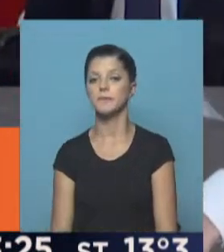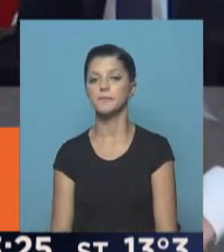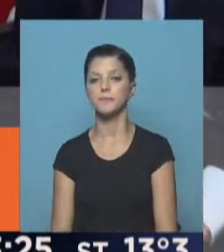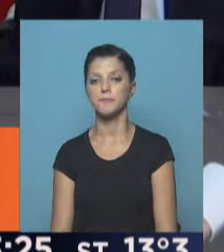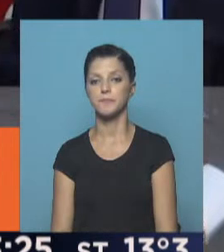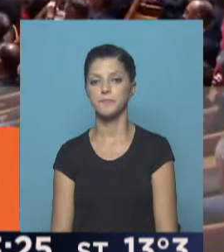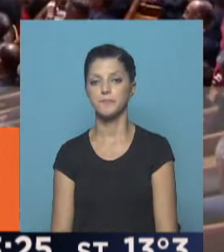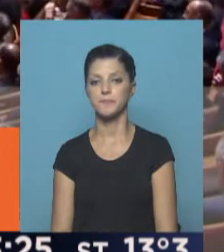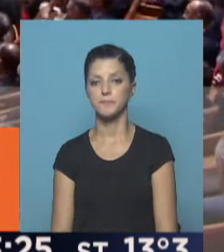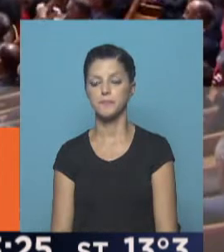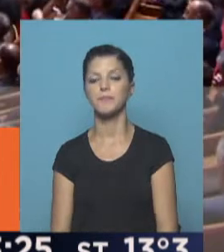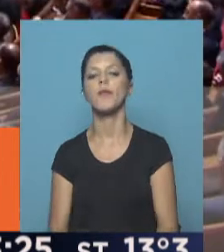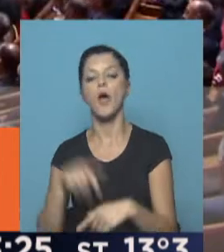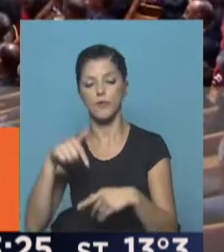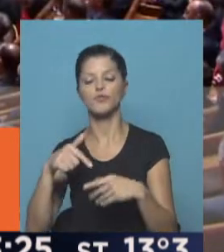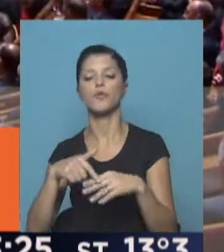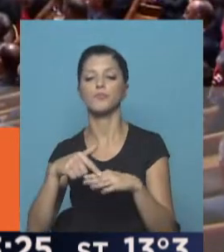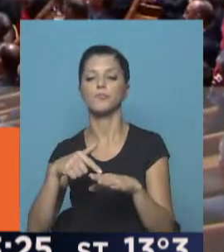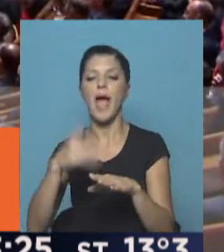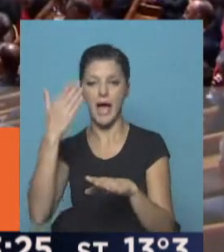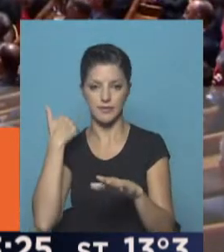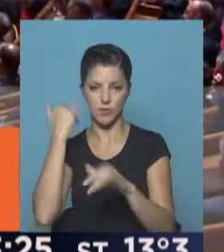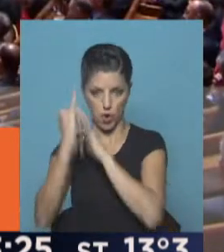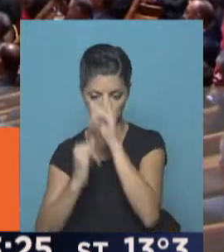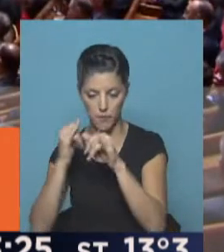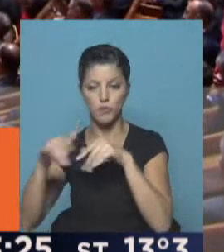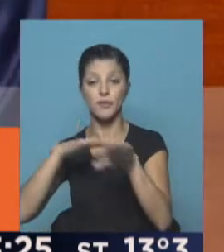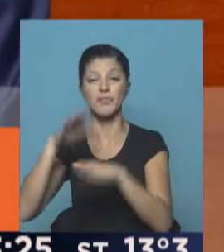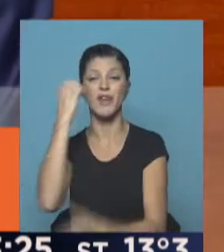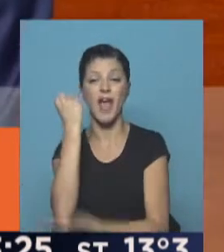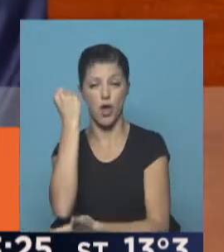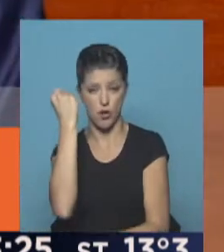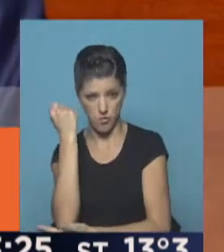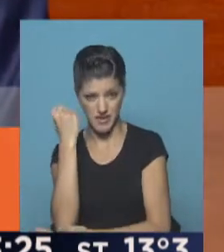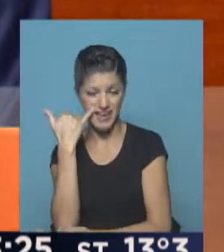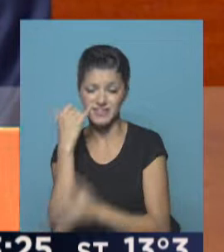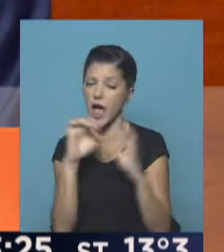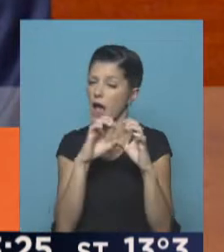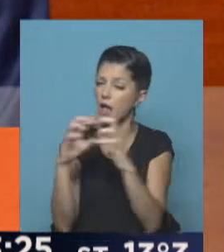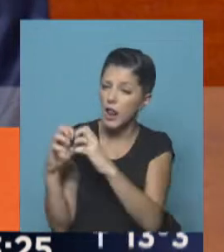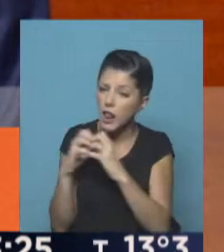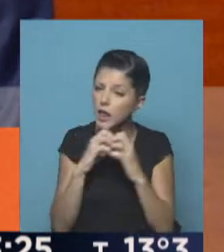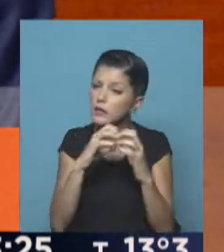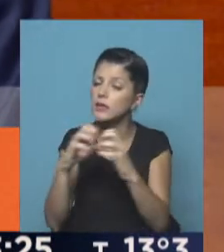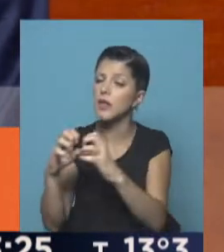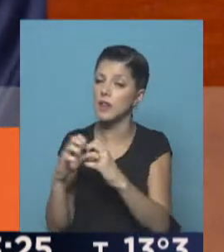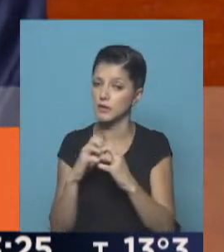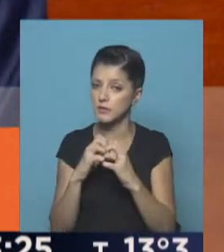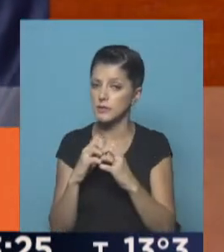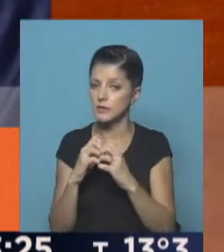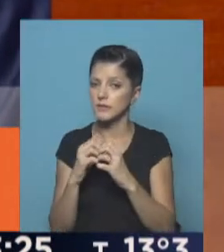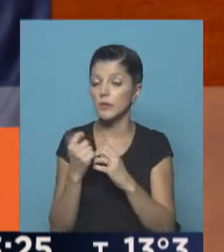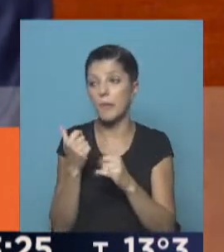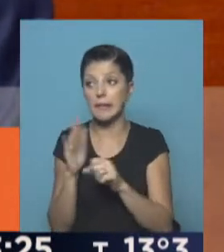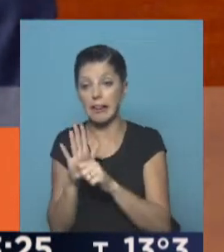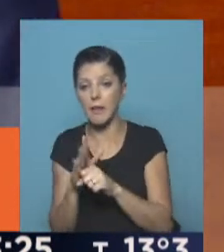que también venimos haciendo mucha referencia, una situación económica que viene con una crisis latente que quedó ahí, la taparon un